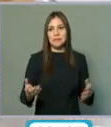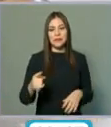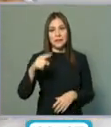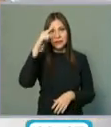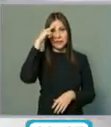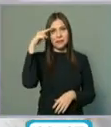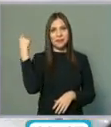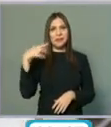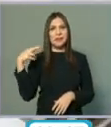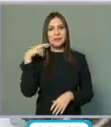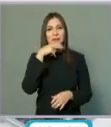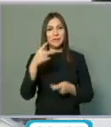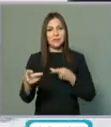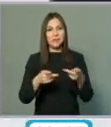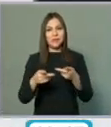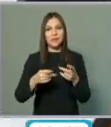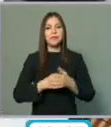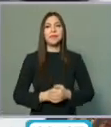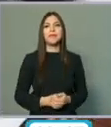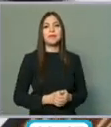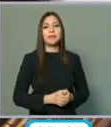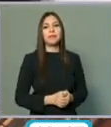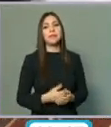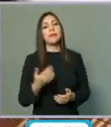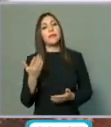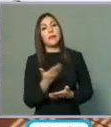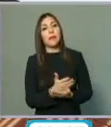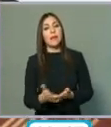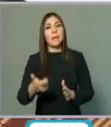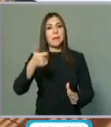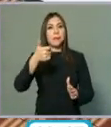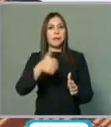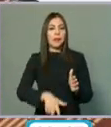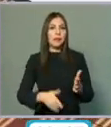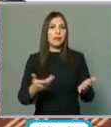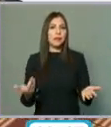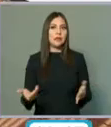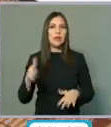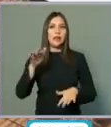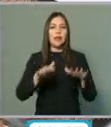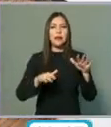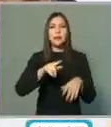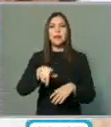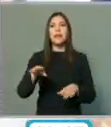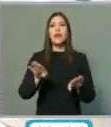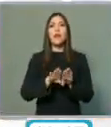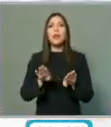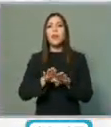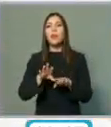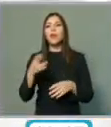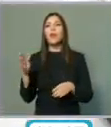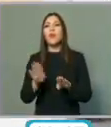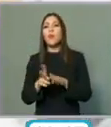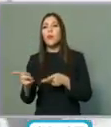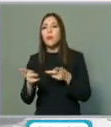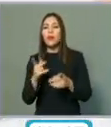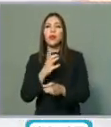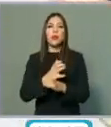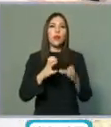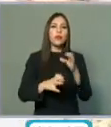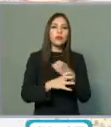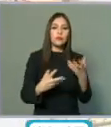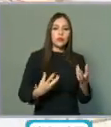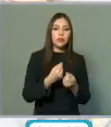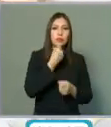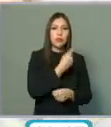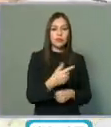Sencillito, buenísima muy esta fácil. receta y además económica, Económica. oye, porque luego uno empieza a buscar, así que va a hacer recetas con los